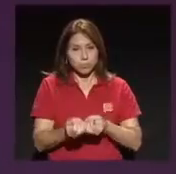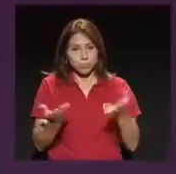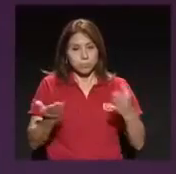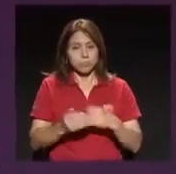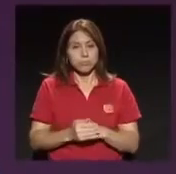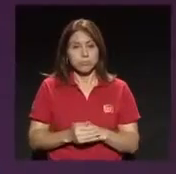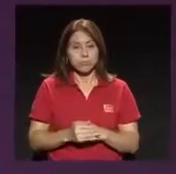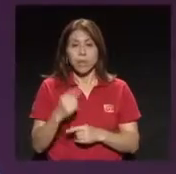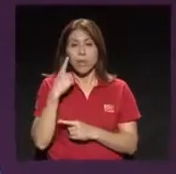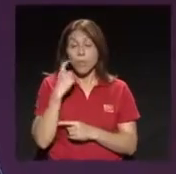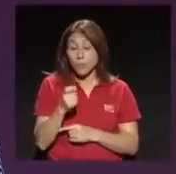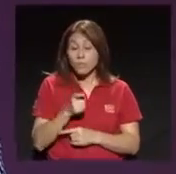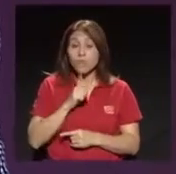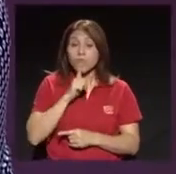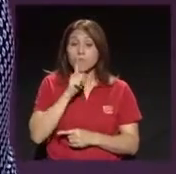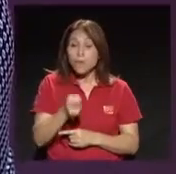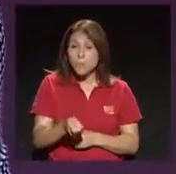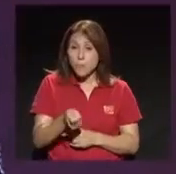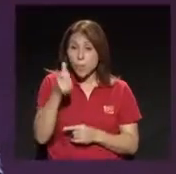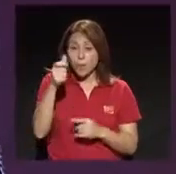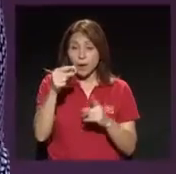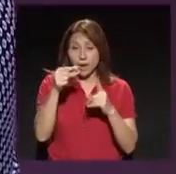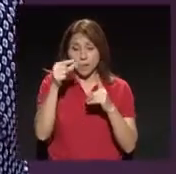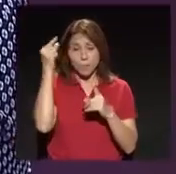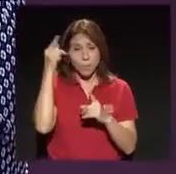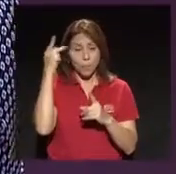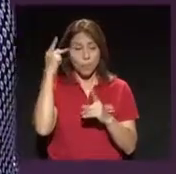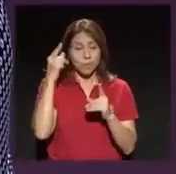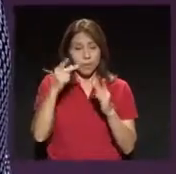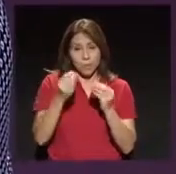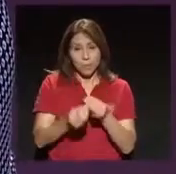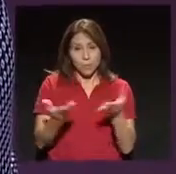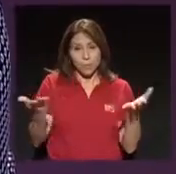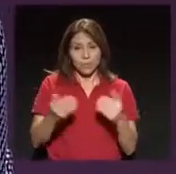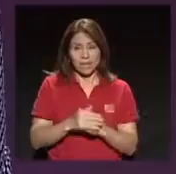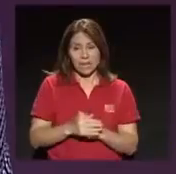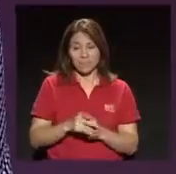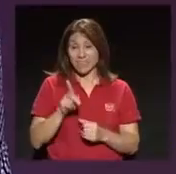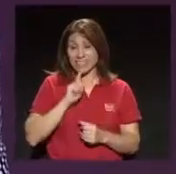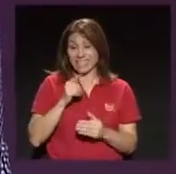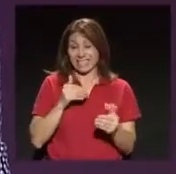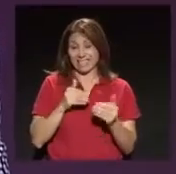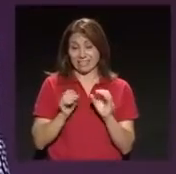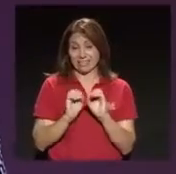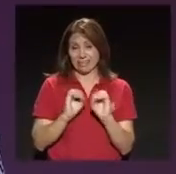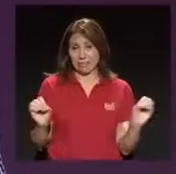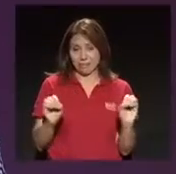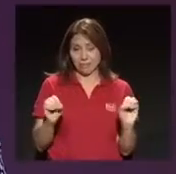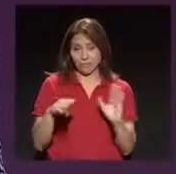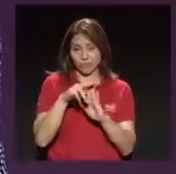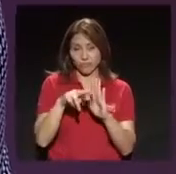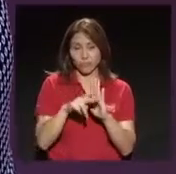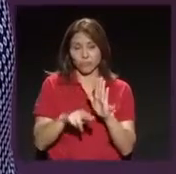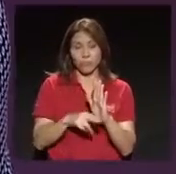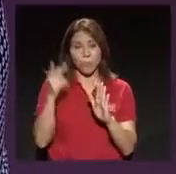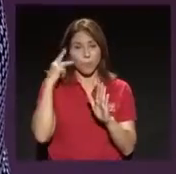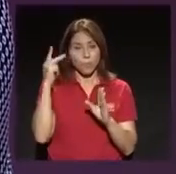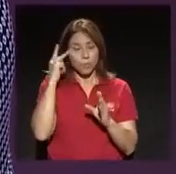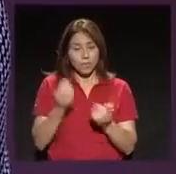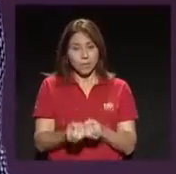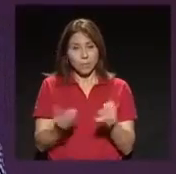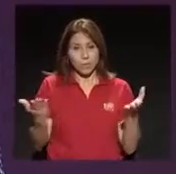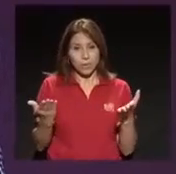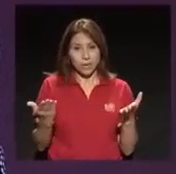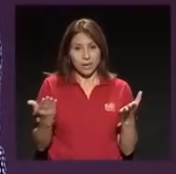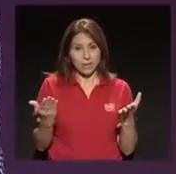hay muy poca política pública, por no decir prácticamente nada, digamos, de política pública especialmente